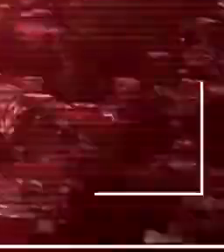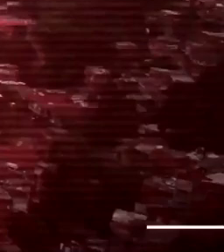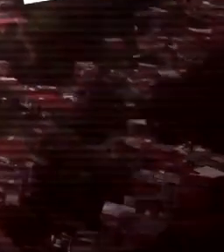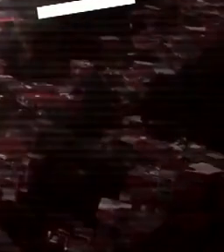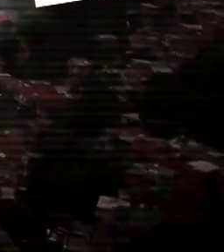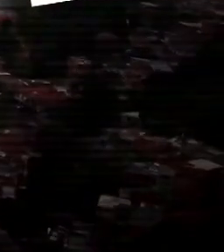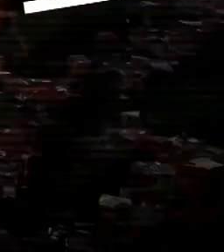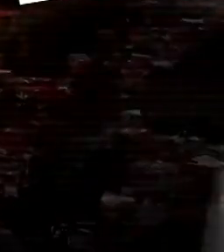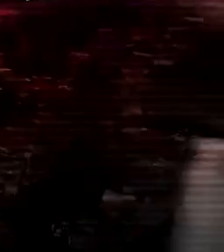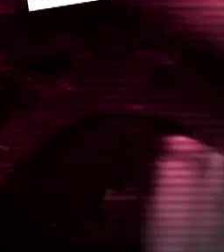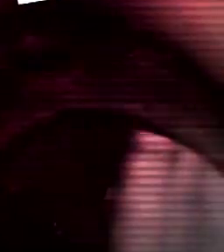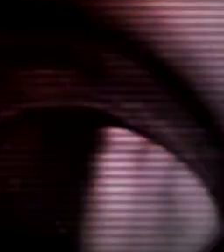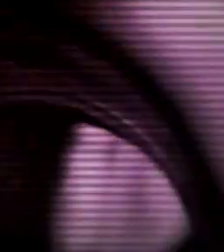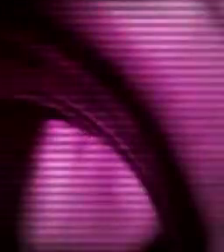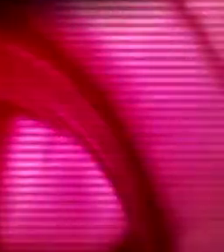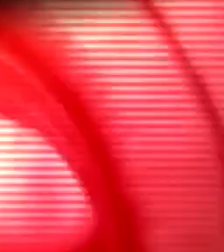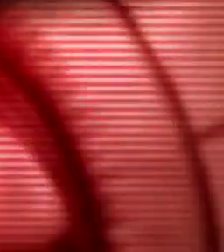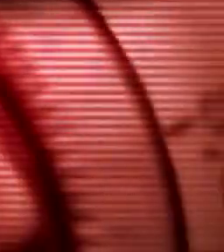y